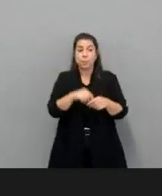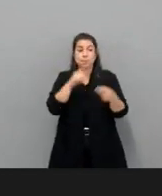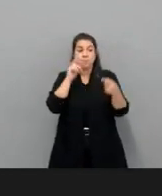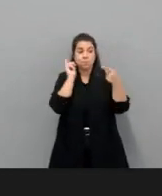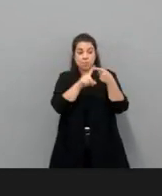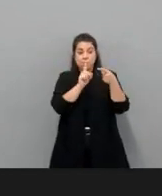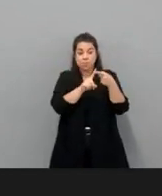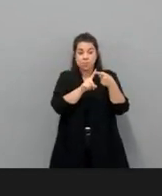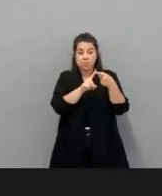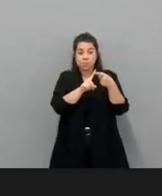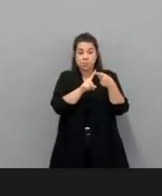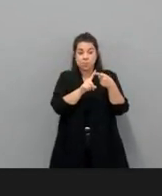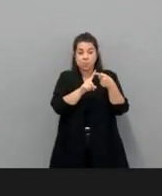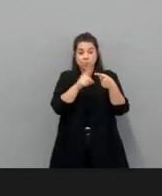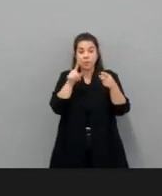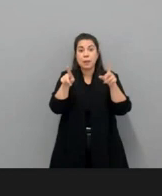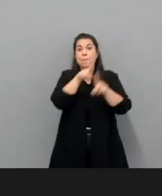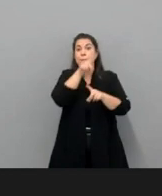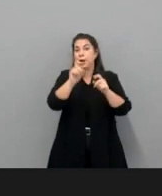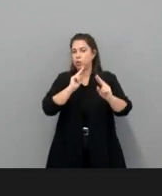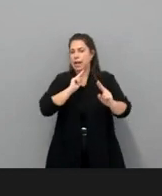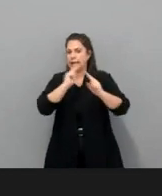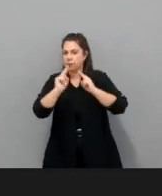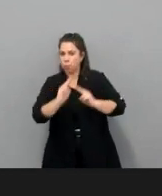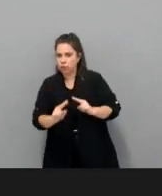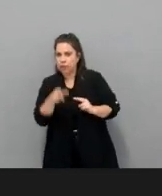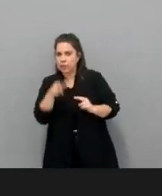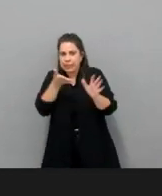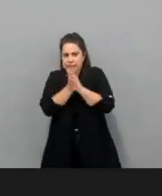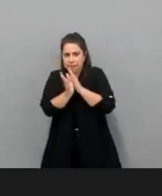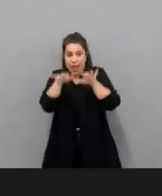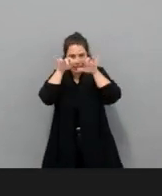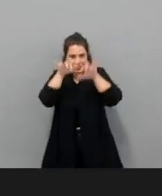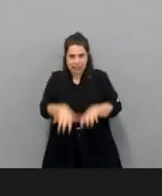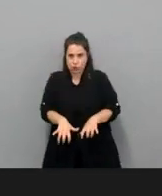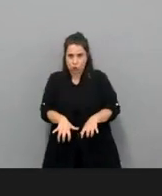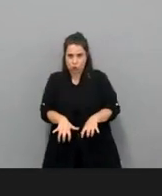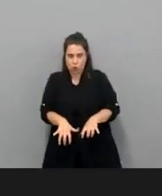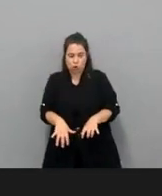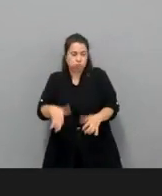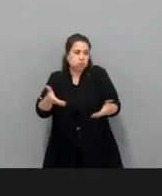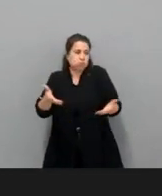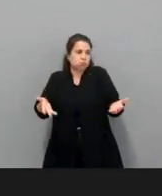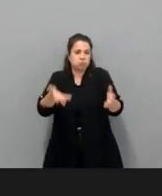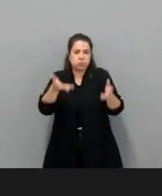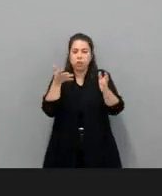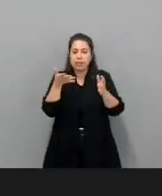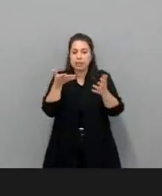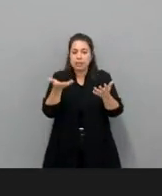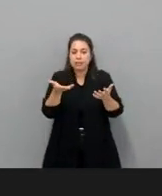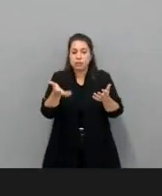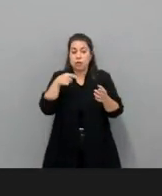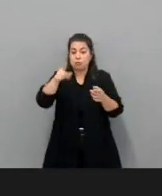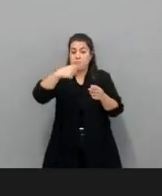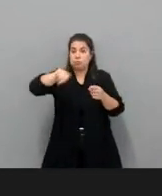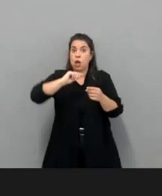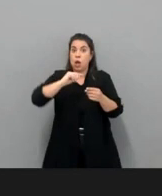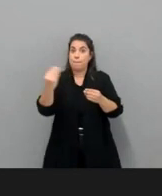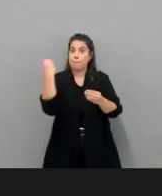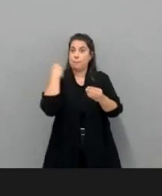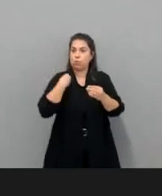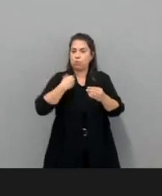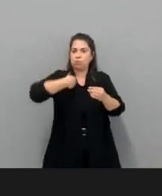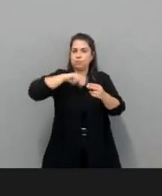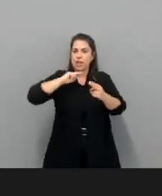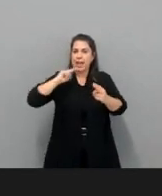la vía de preguntas y respuestas, que es una vía escrita y, por tanto, todo lo que allí nos preguntéis le daremos respuesta